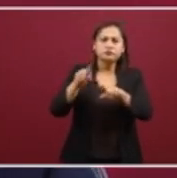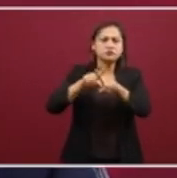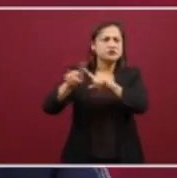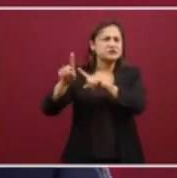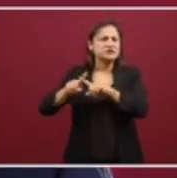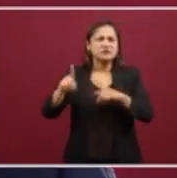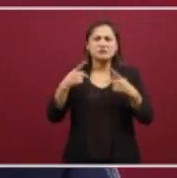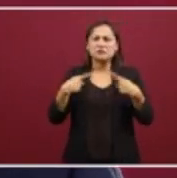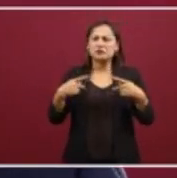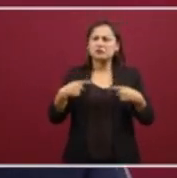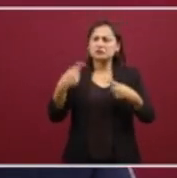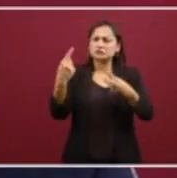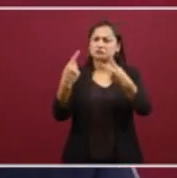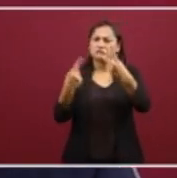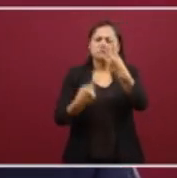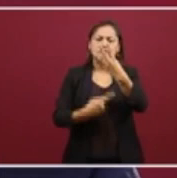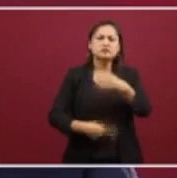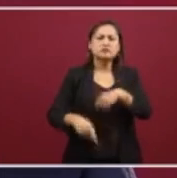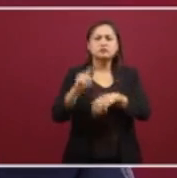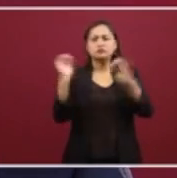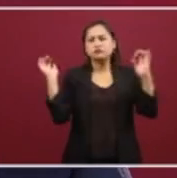esa invitación